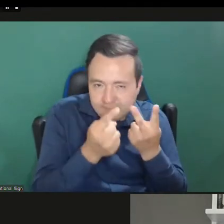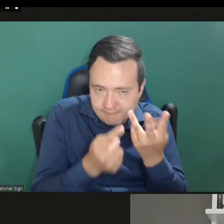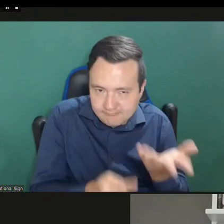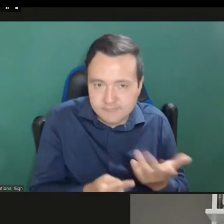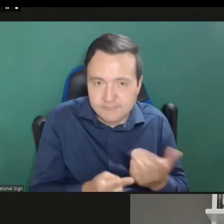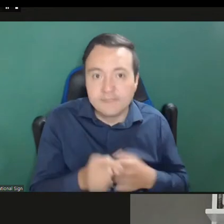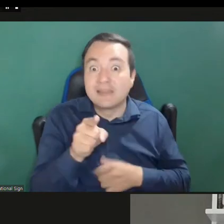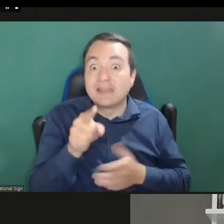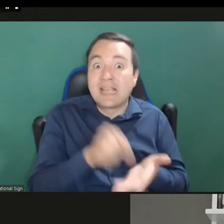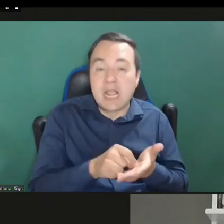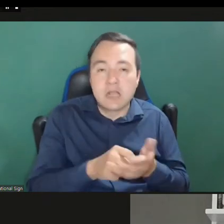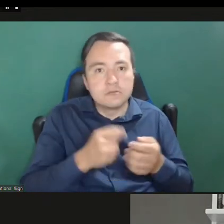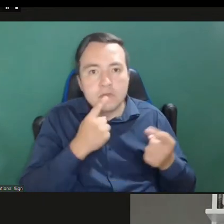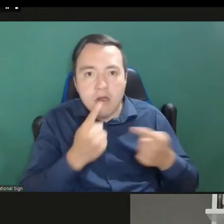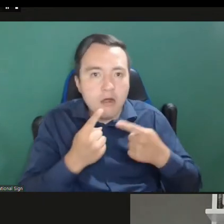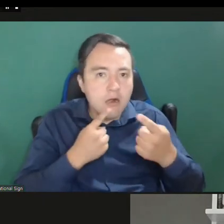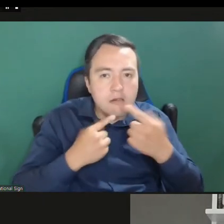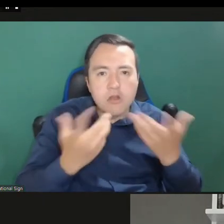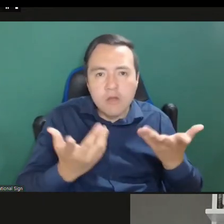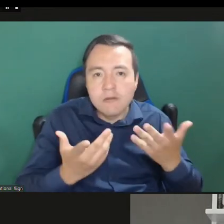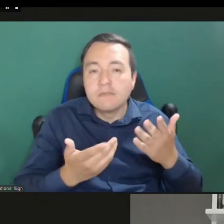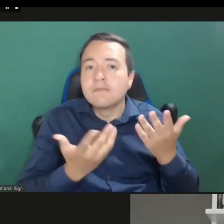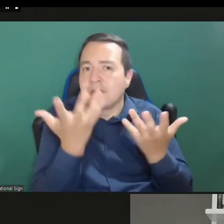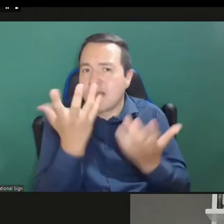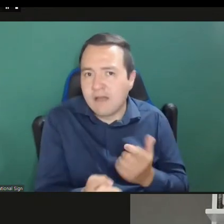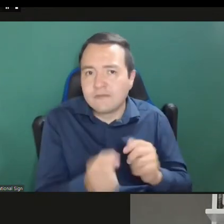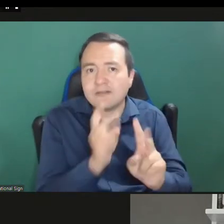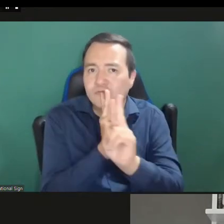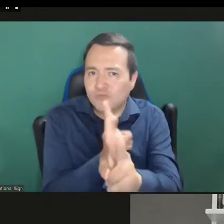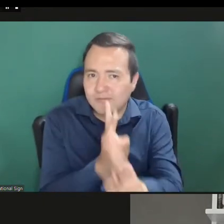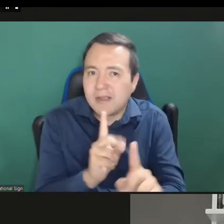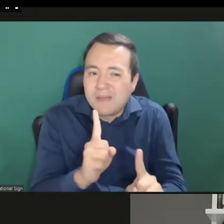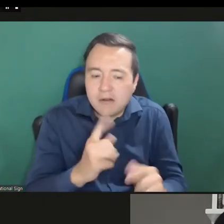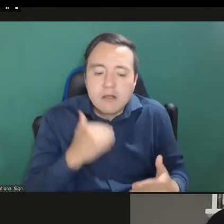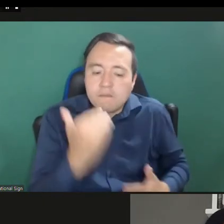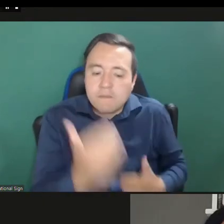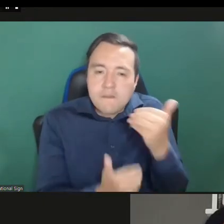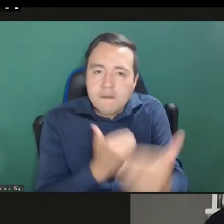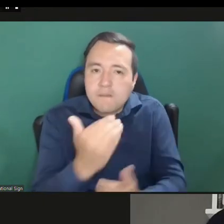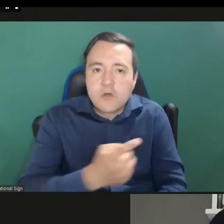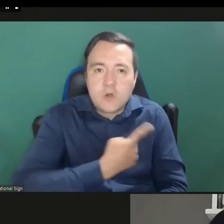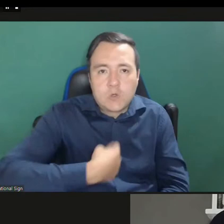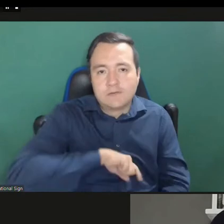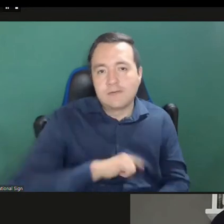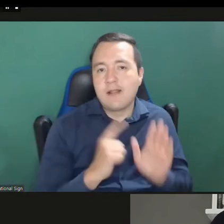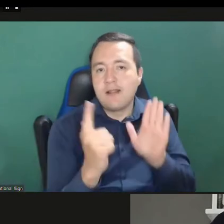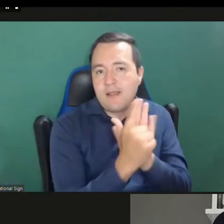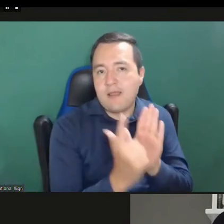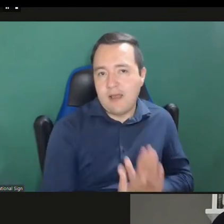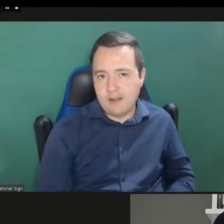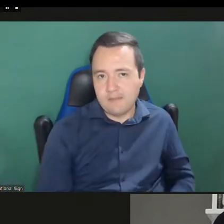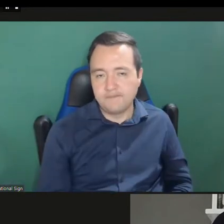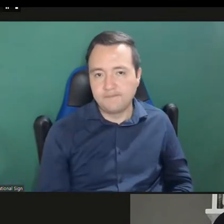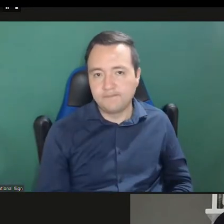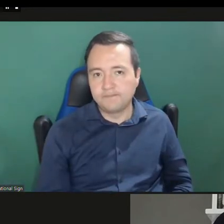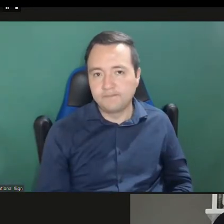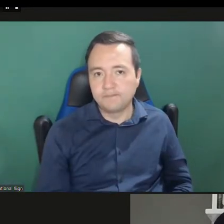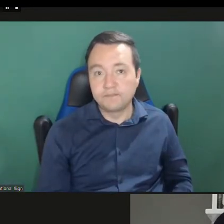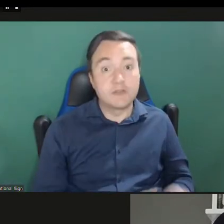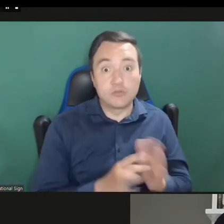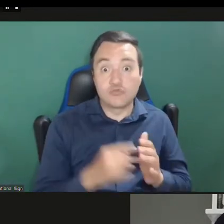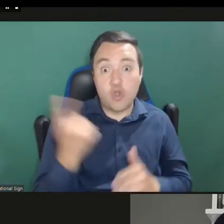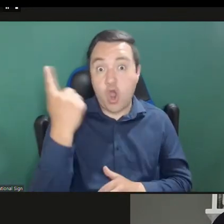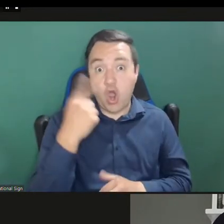narrativa si presenta respuestas pero avanzar nuestra propia narrativa legal que no sólo sea reactiva lo que dice la industria